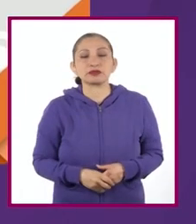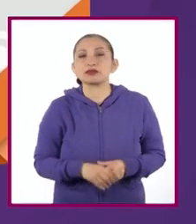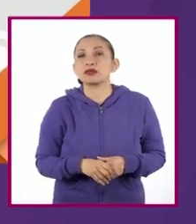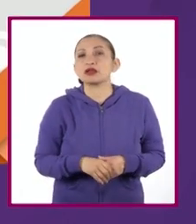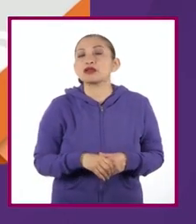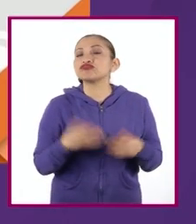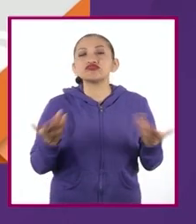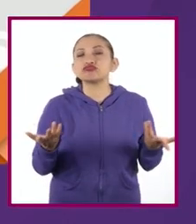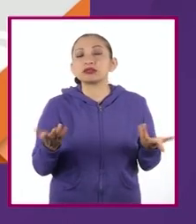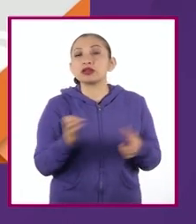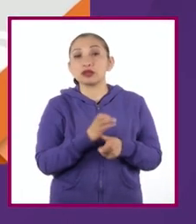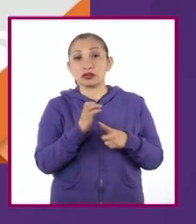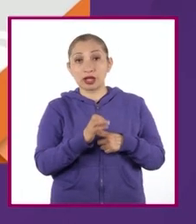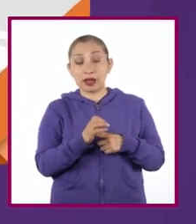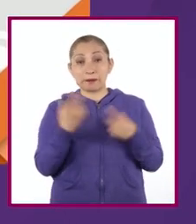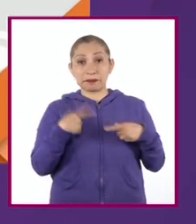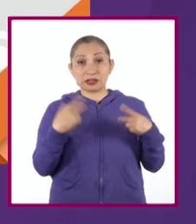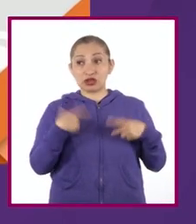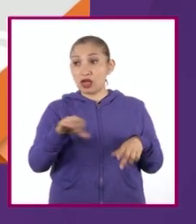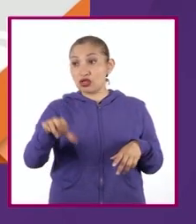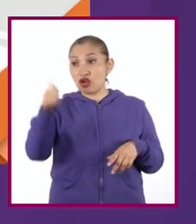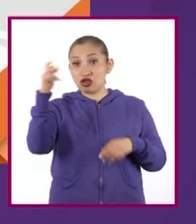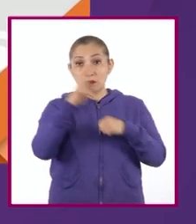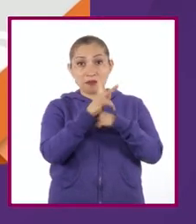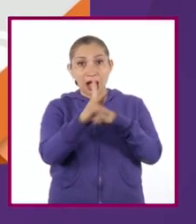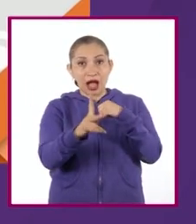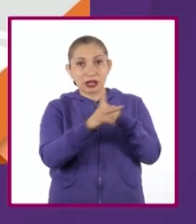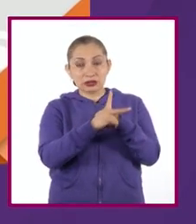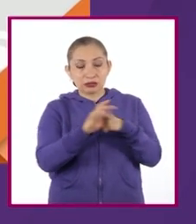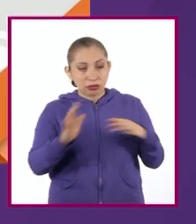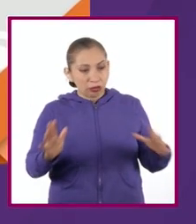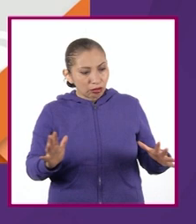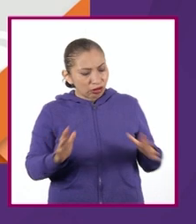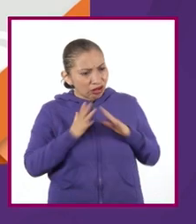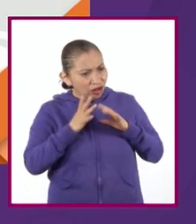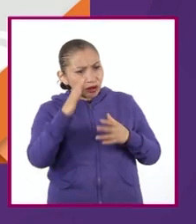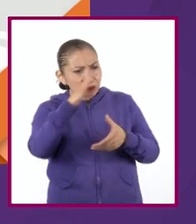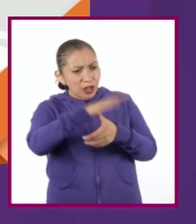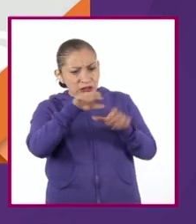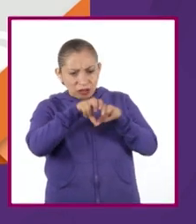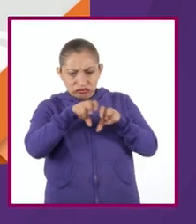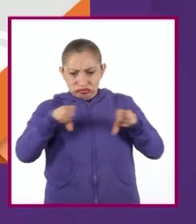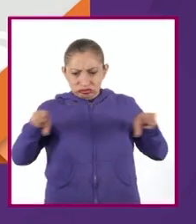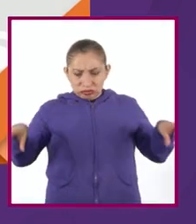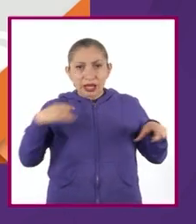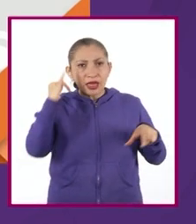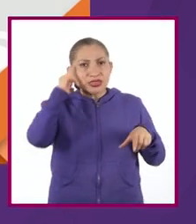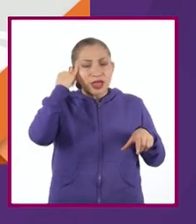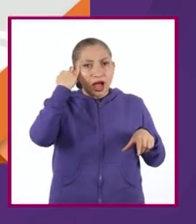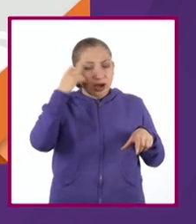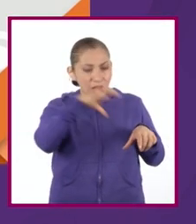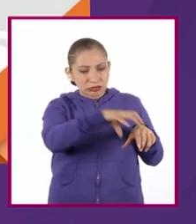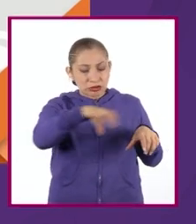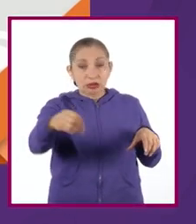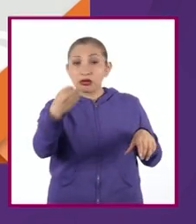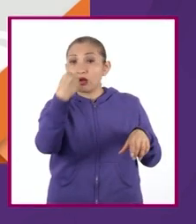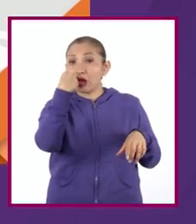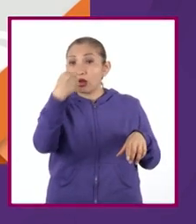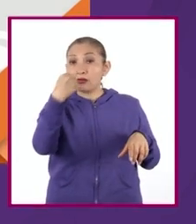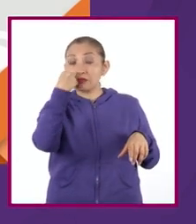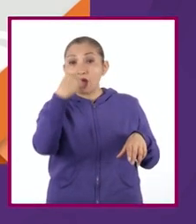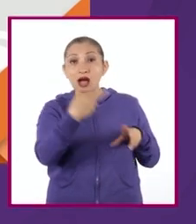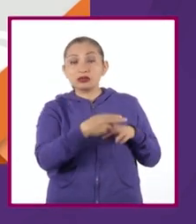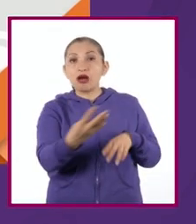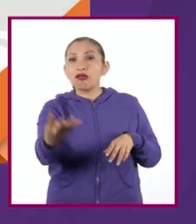todo caso, a los extranjeros les sorprendían las mesas de los indígenas, quienes comían